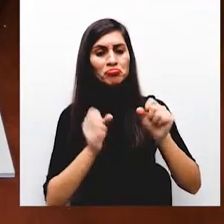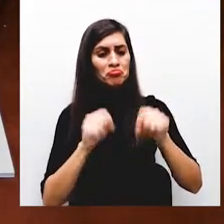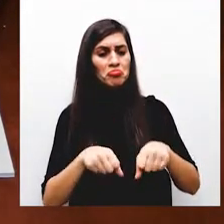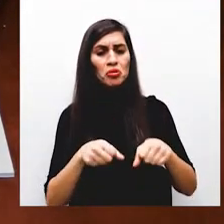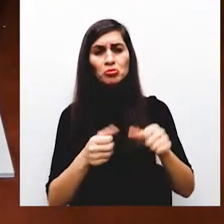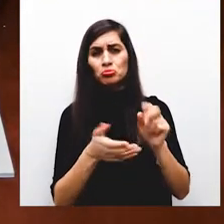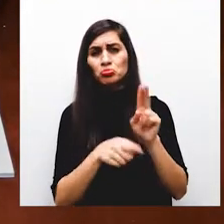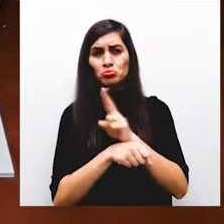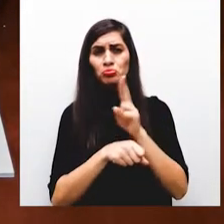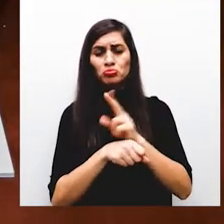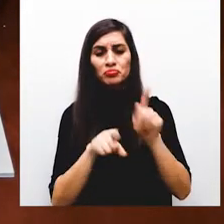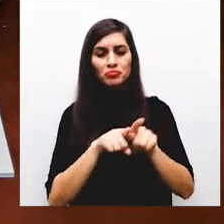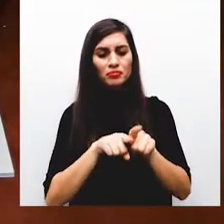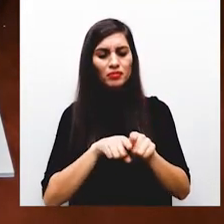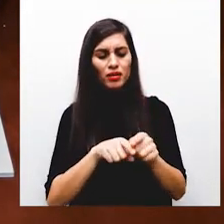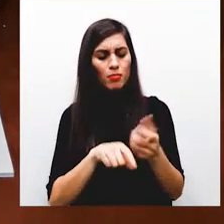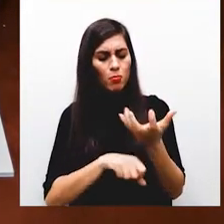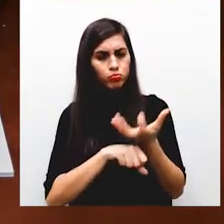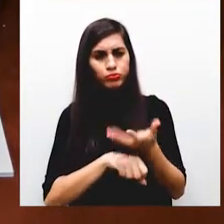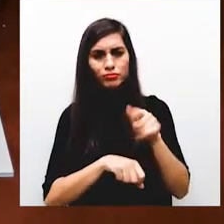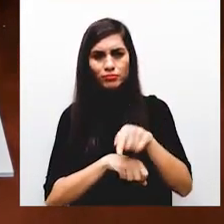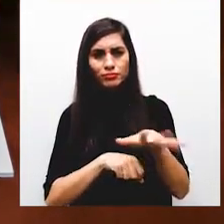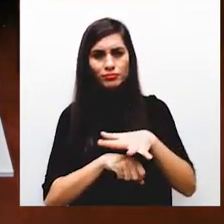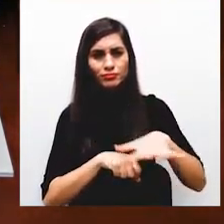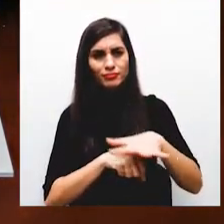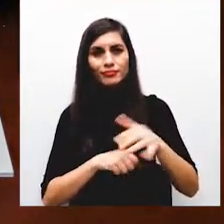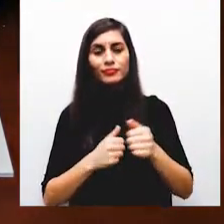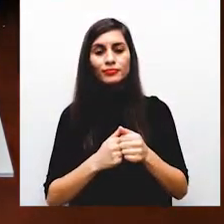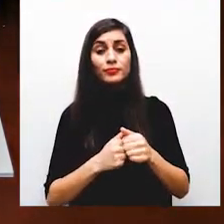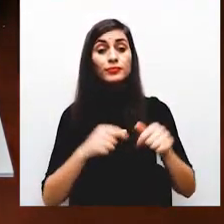de un cartón sólido y la podemos usar como base también.